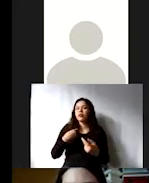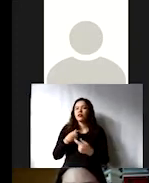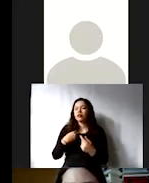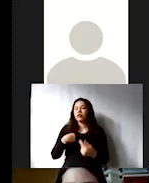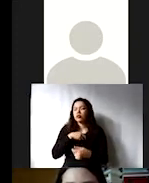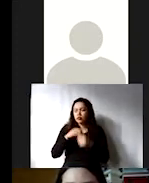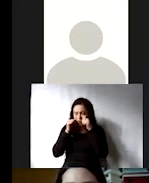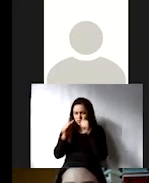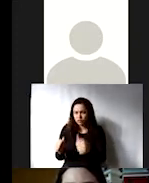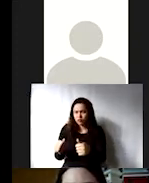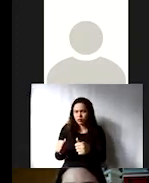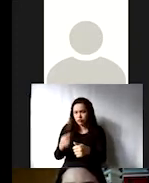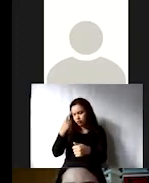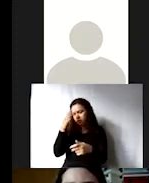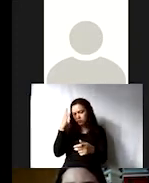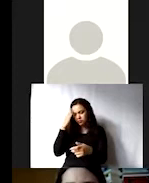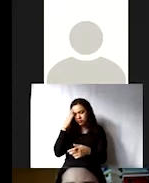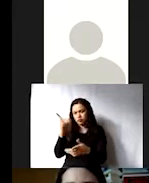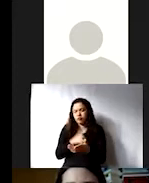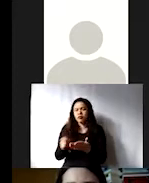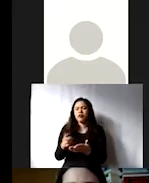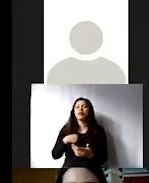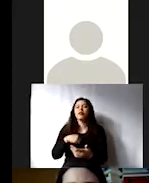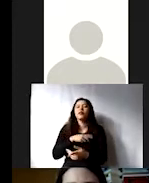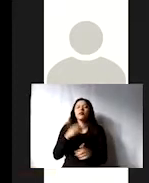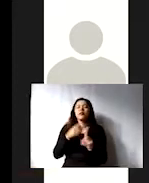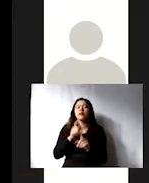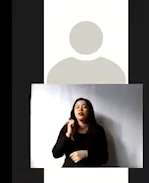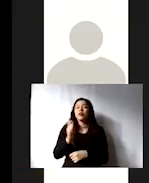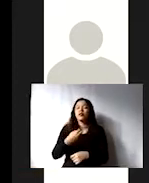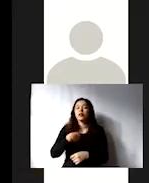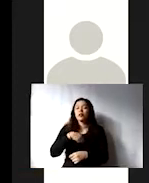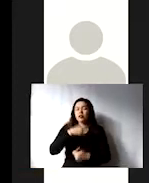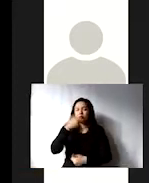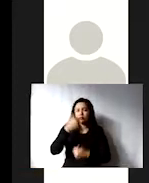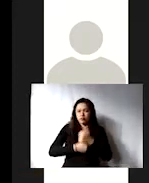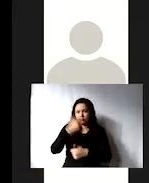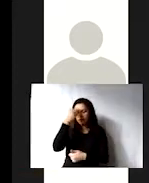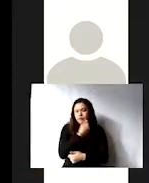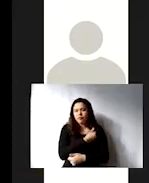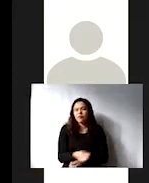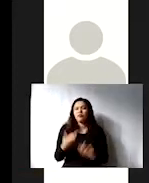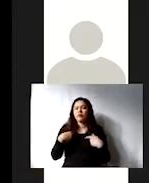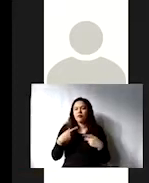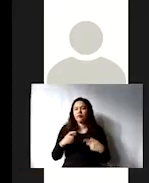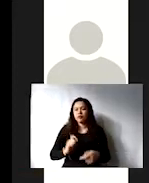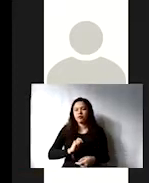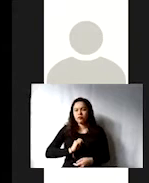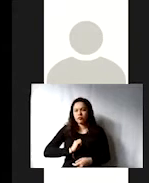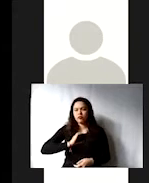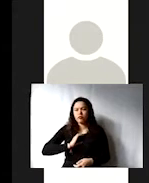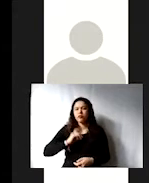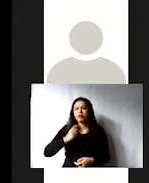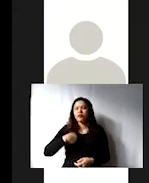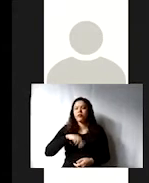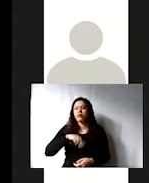los titulares de derecho. Es decir, buscamos desarrollar competencias de agencia y empoderamiento y entonces aplicamos una